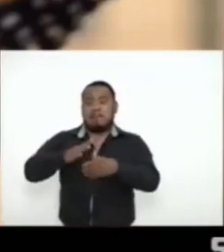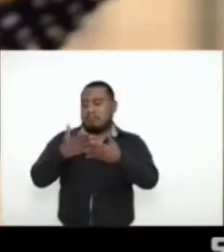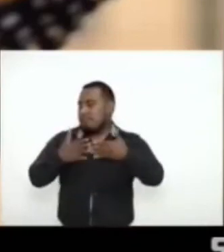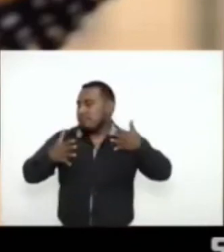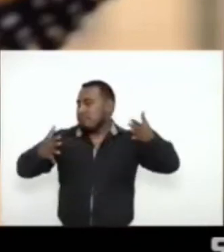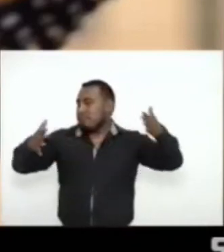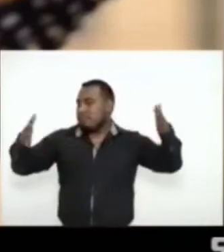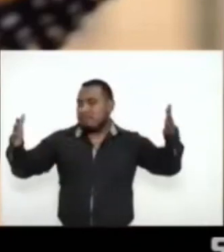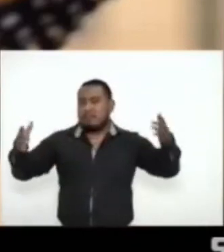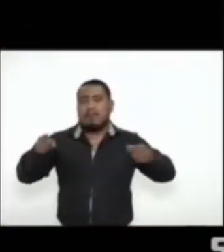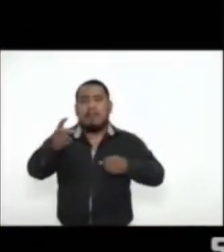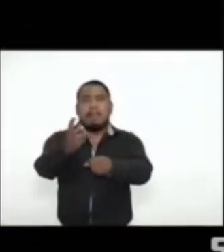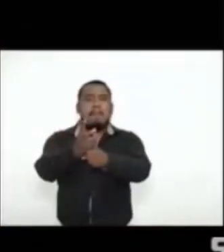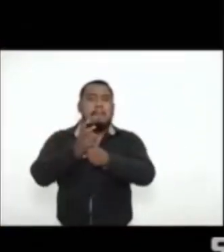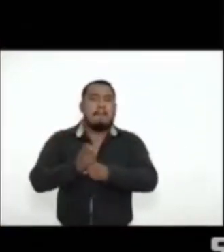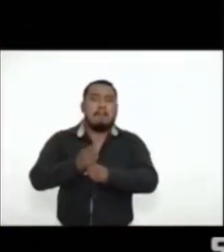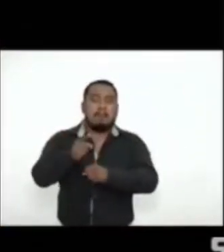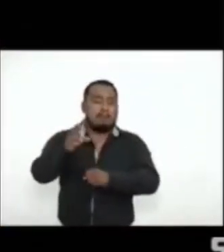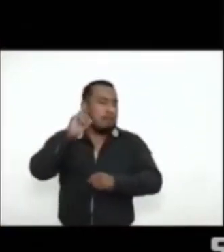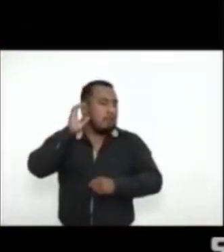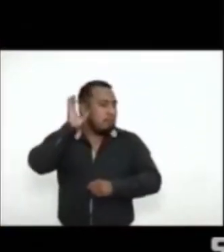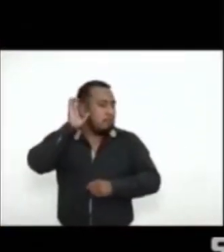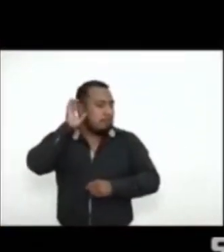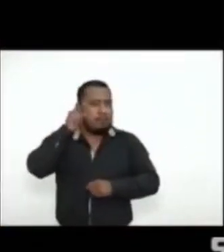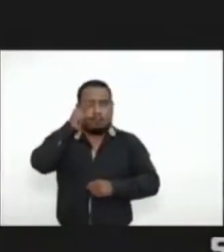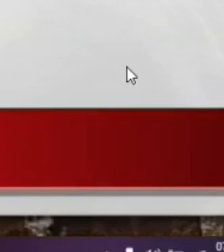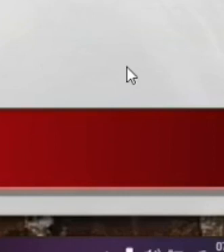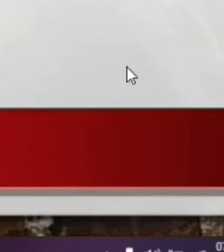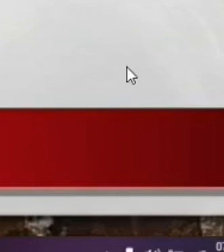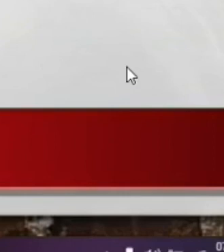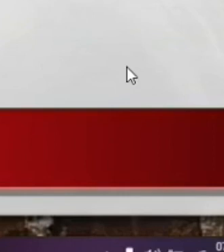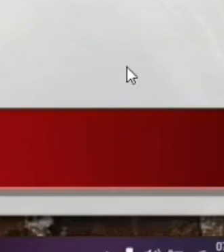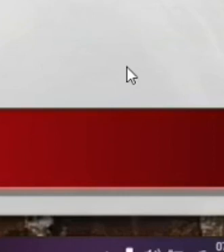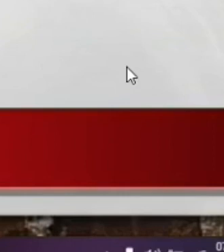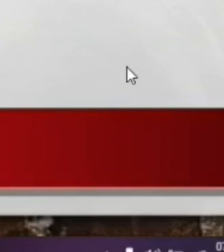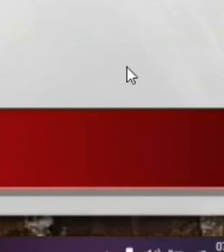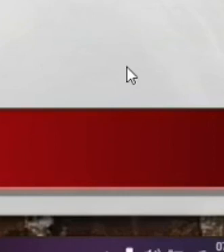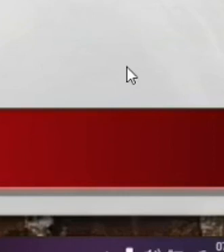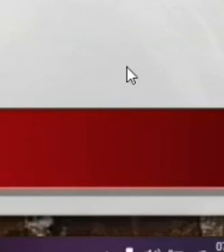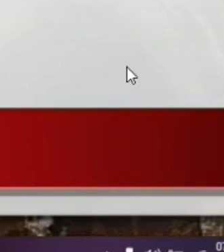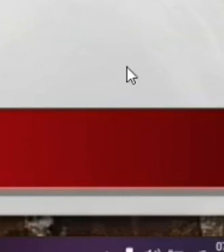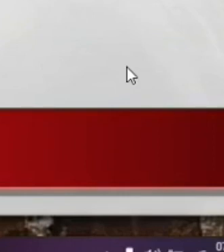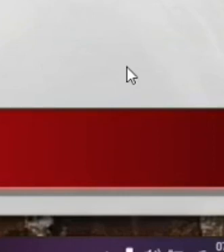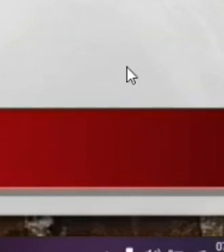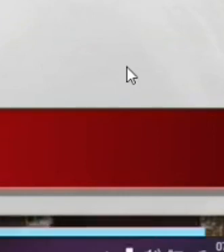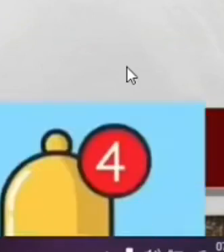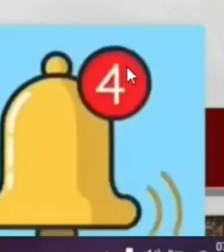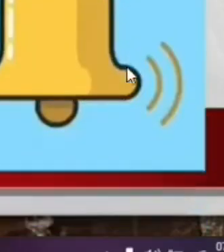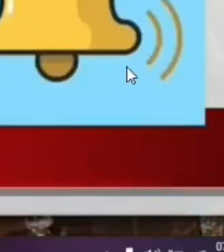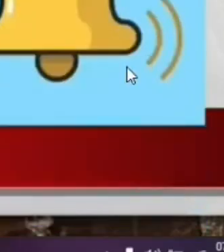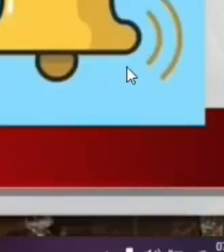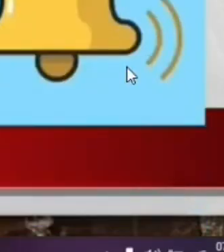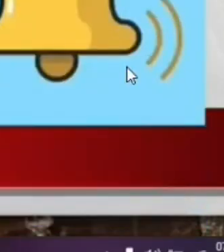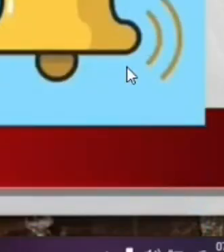que la invitación es a escuchar el cuerpo. Muchas gracias. Dejen por favor su